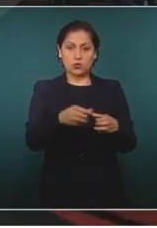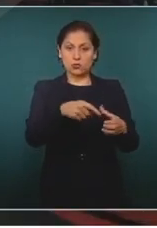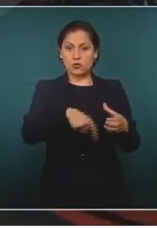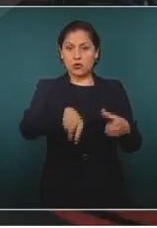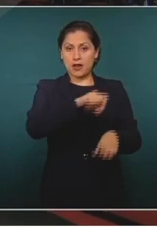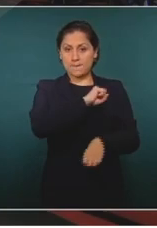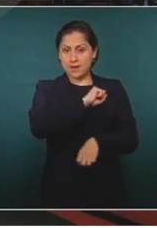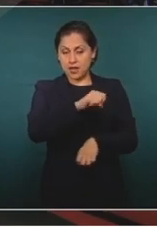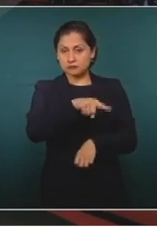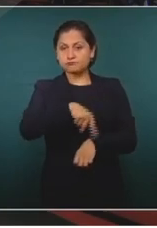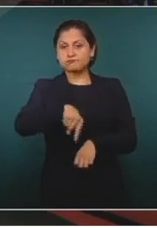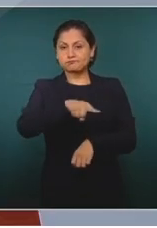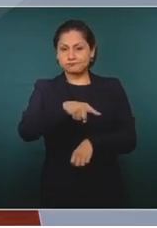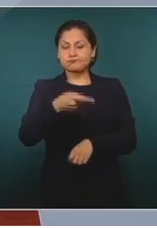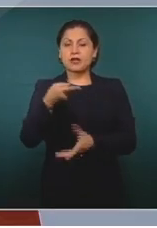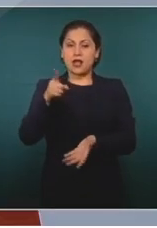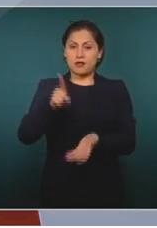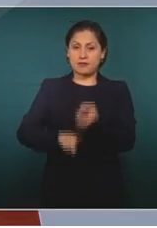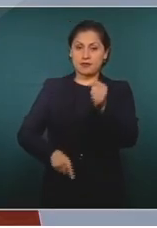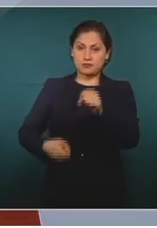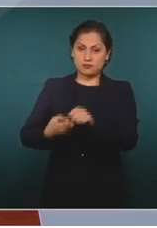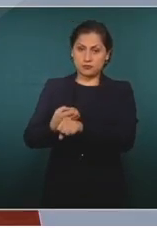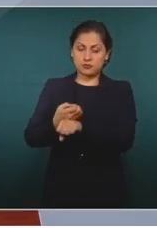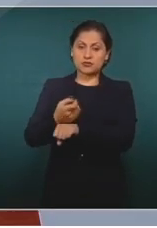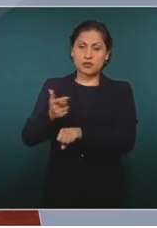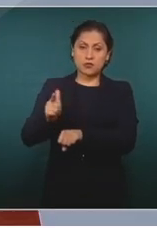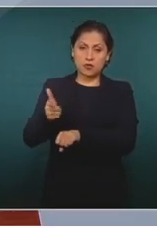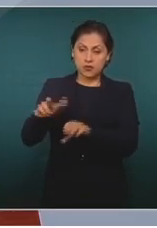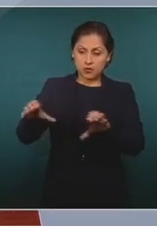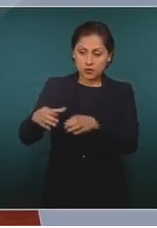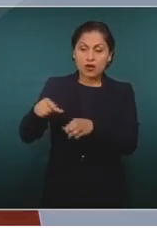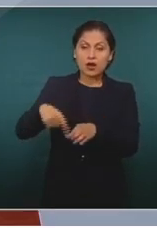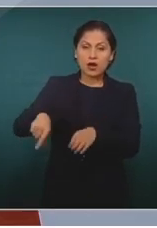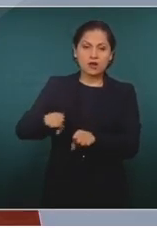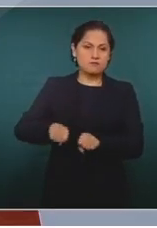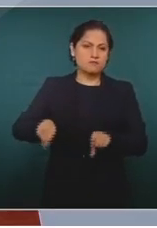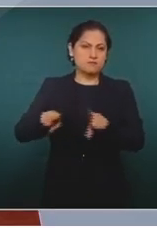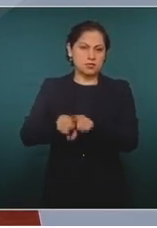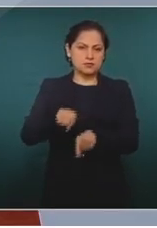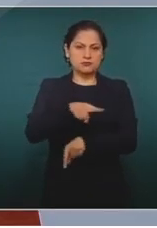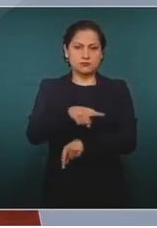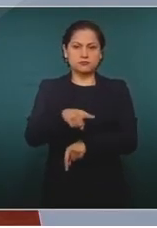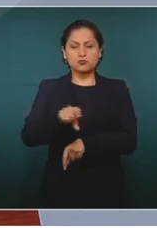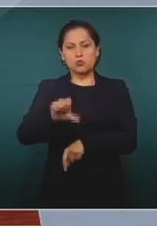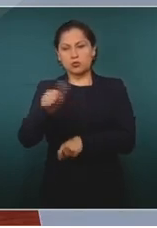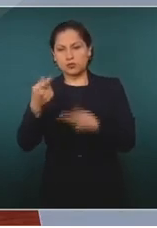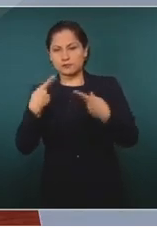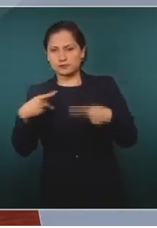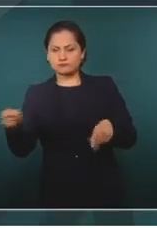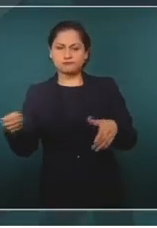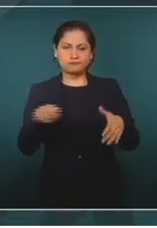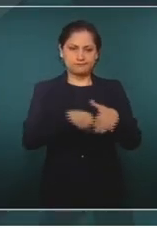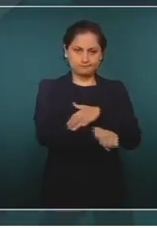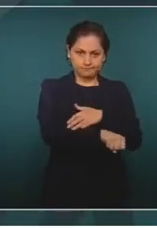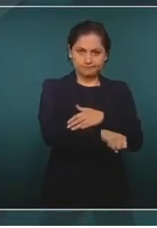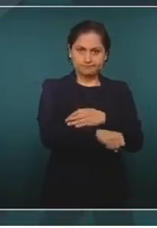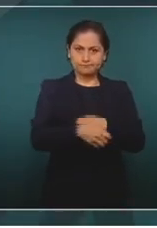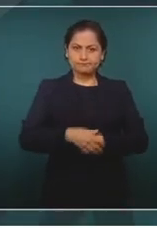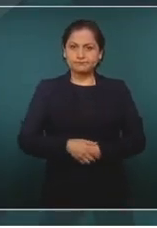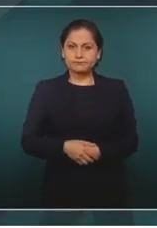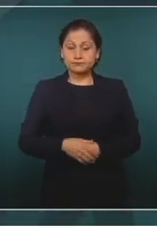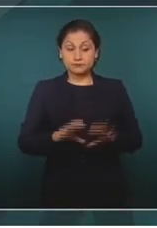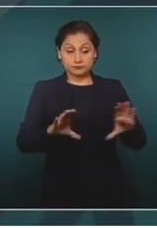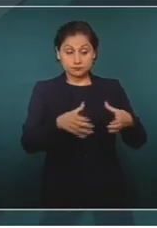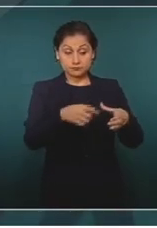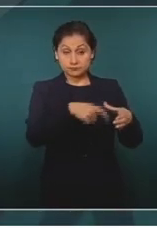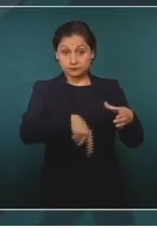también operan ahí en el área. Entonces, esos detenidos sí están bajo